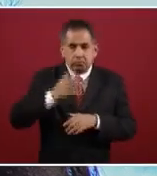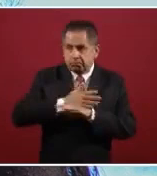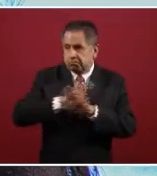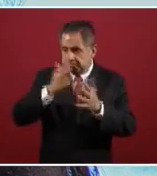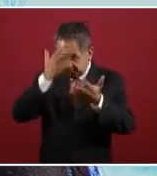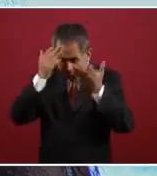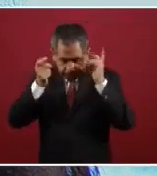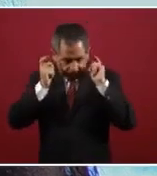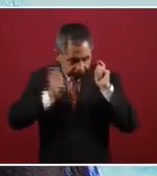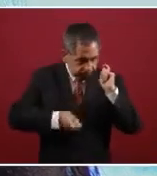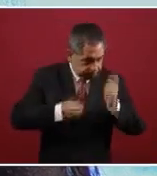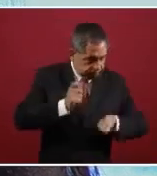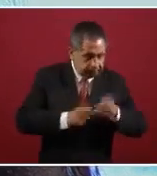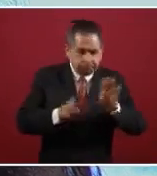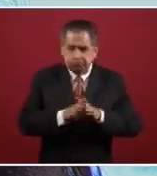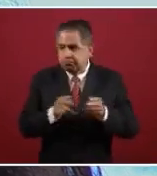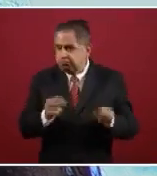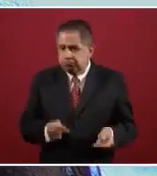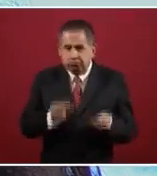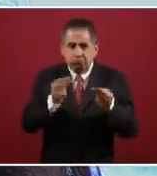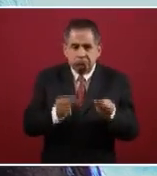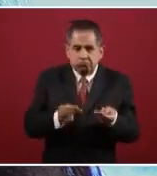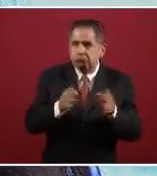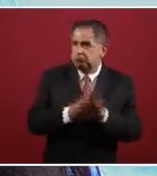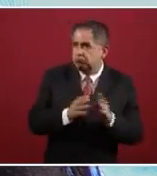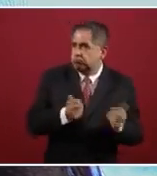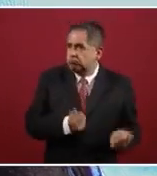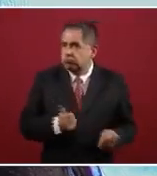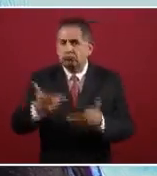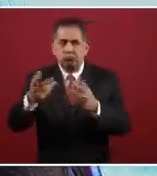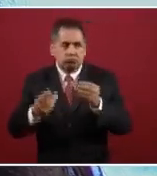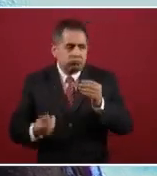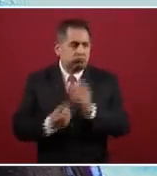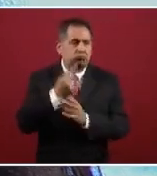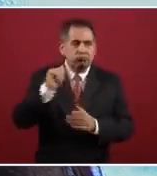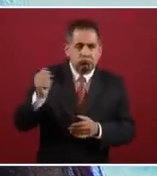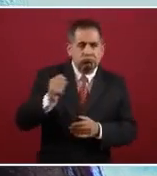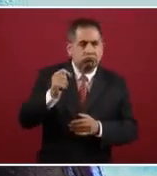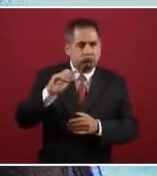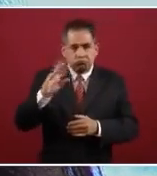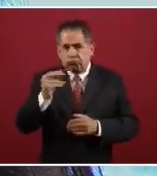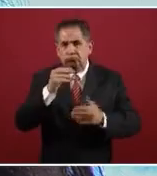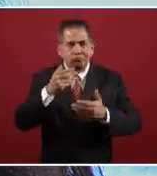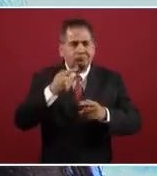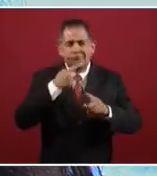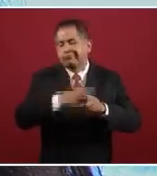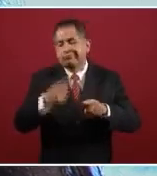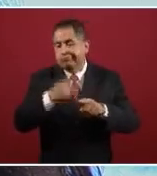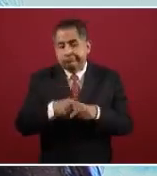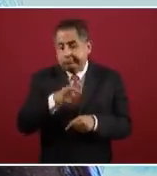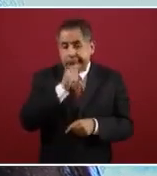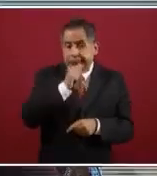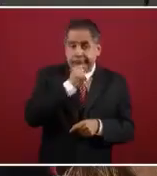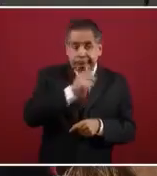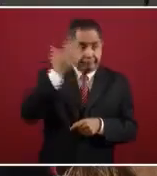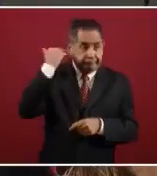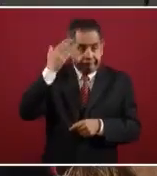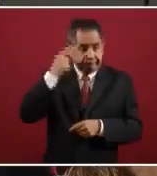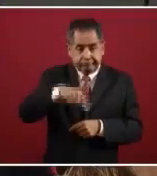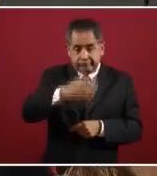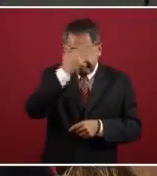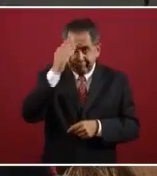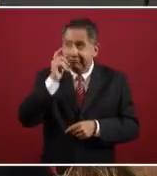Hablo de información de mercado, de innovación tecnológica, de información del